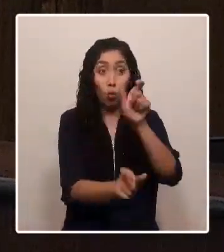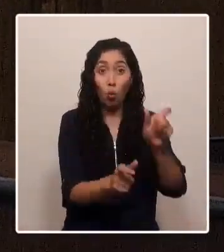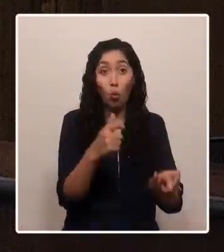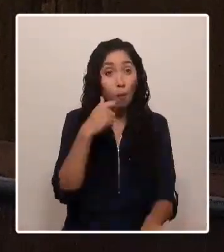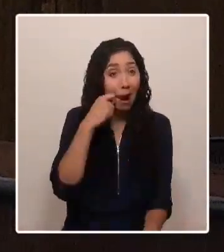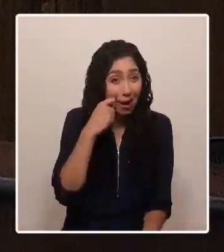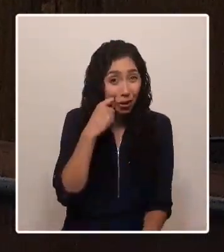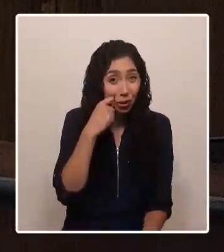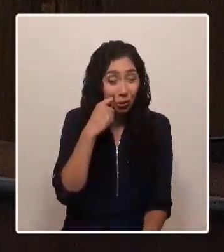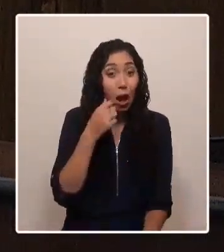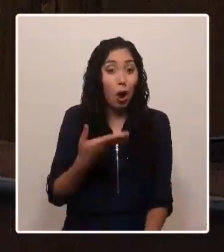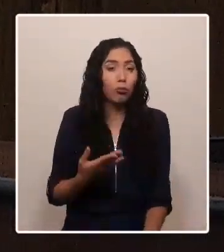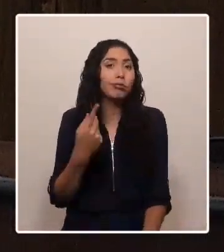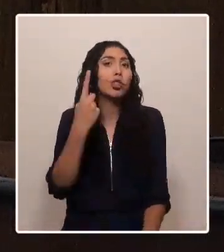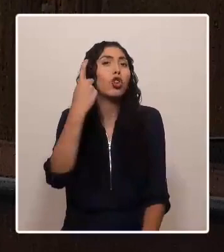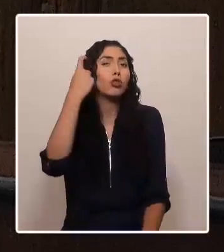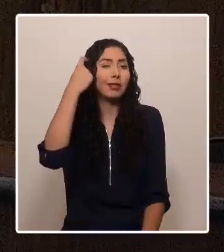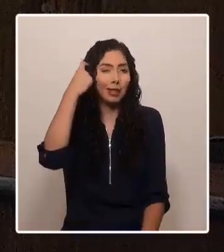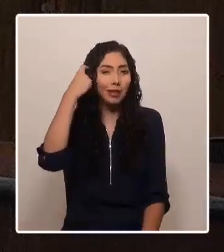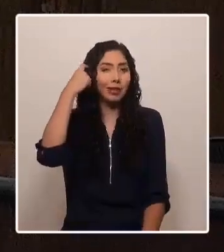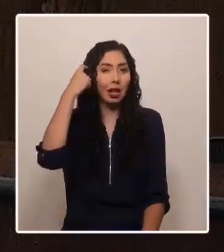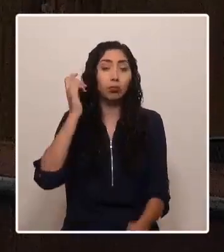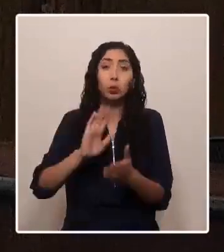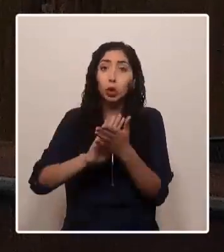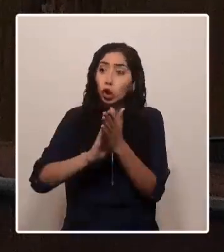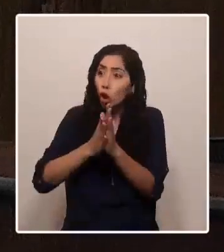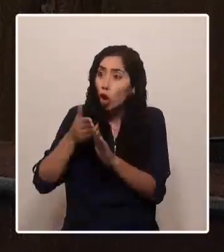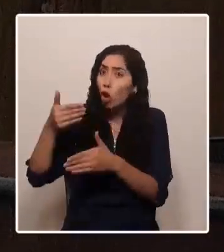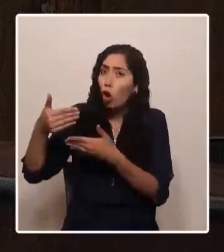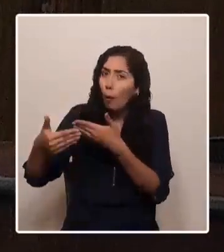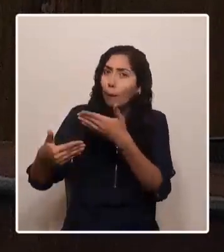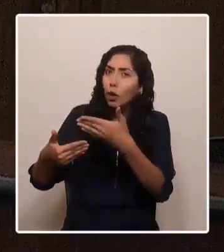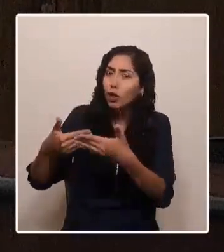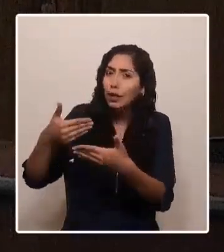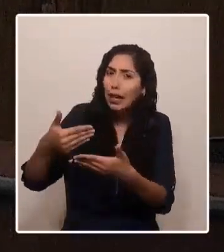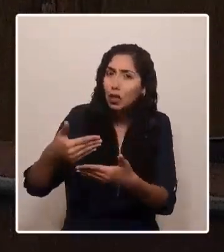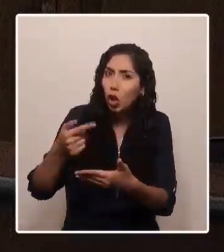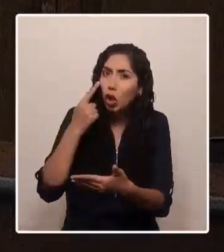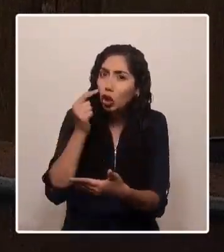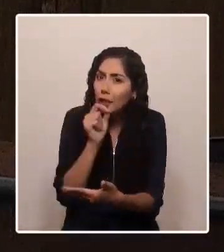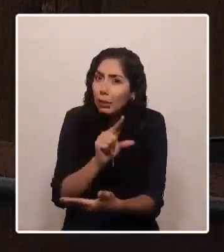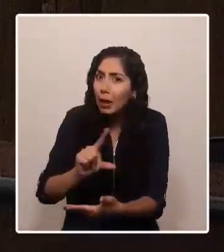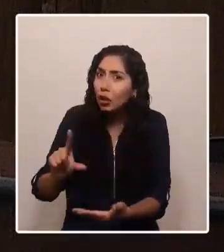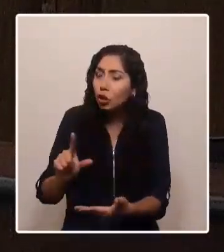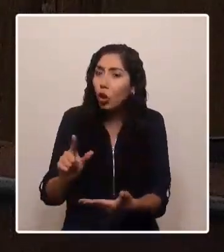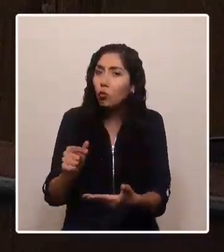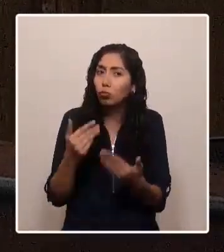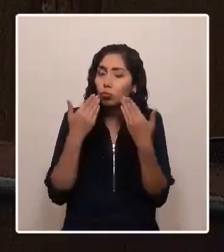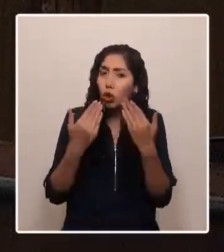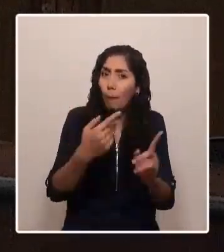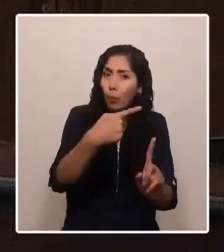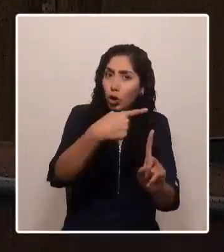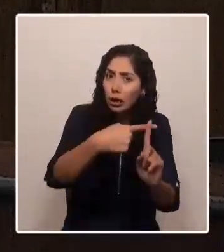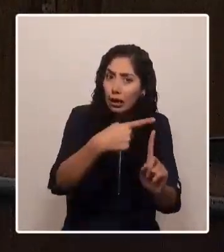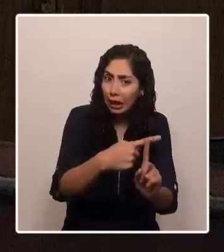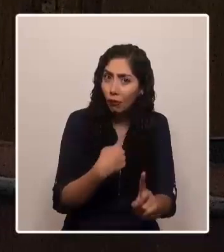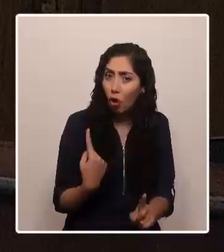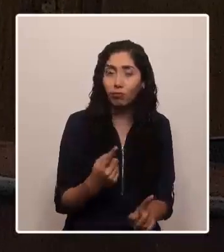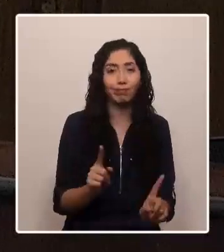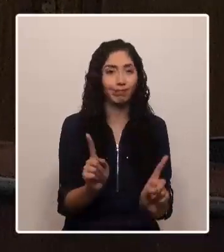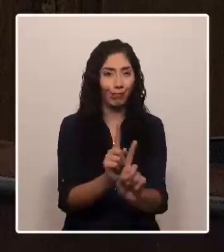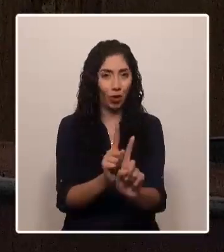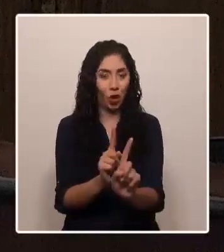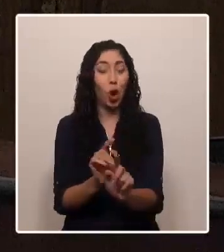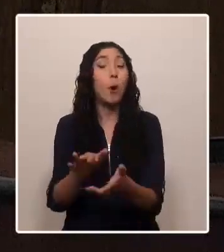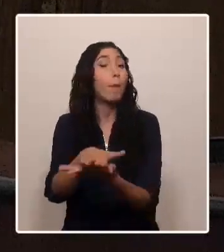tomado conciencia que no todos los procesos para generar conocimientos son beneficiosos para nuestra integridad y supervivencia.